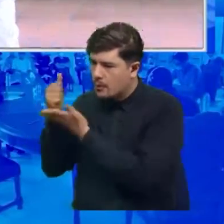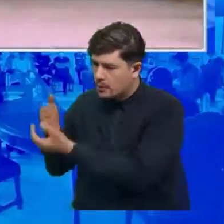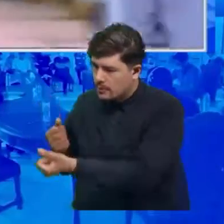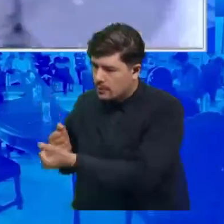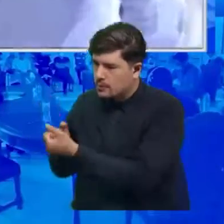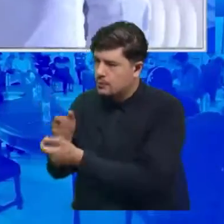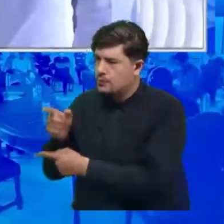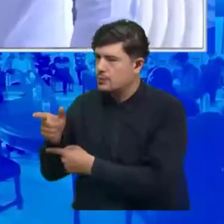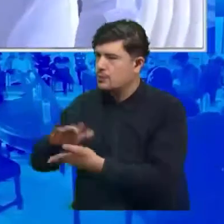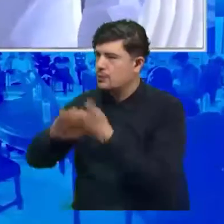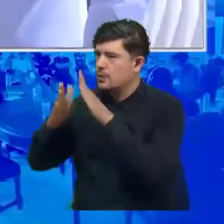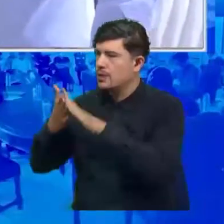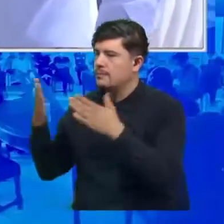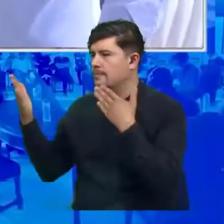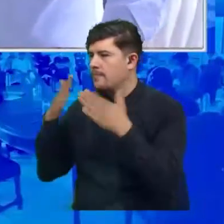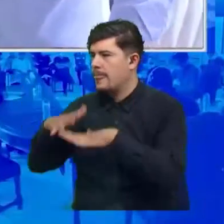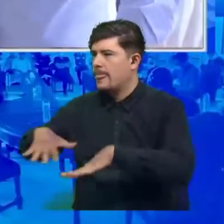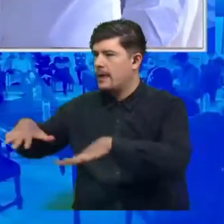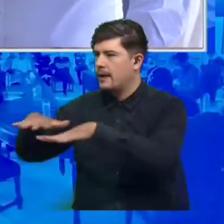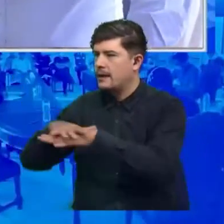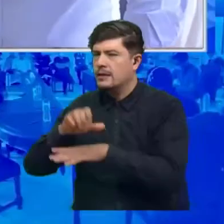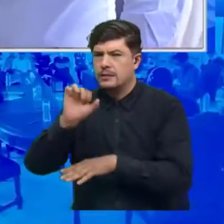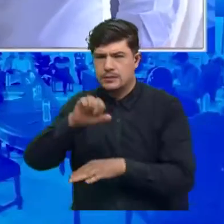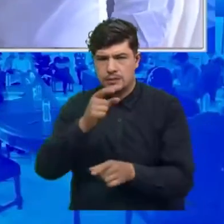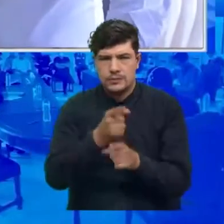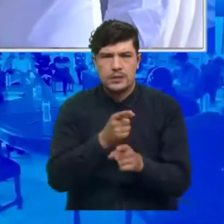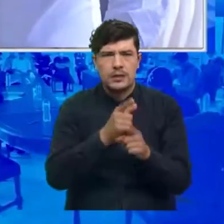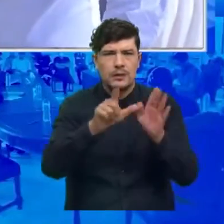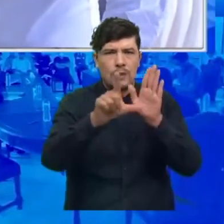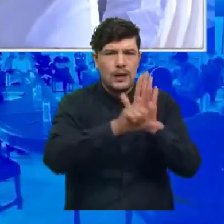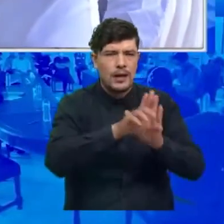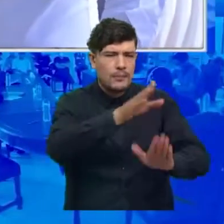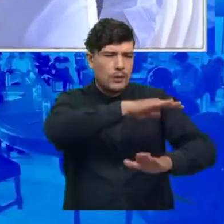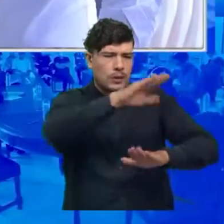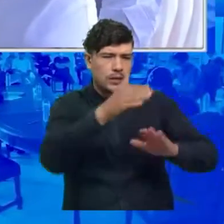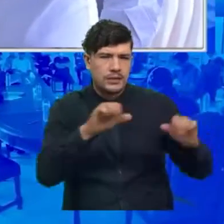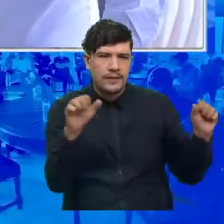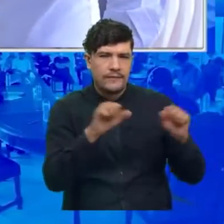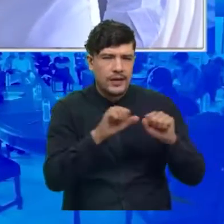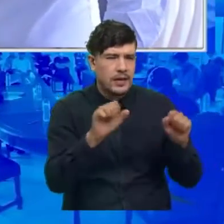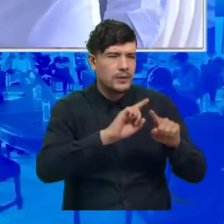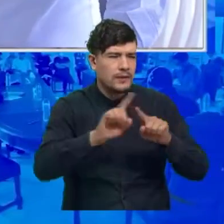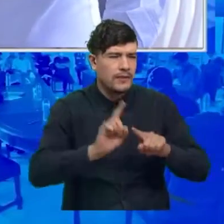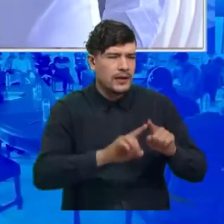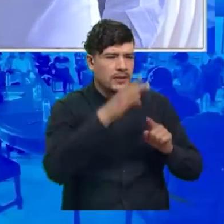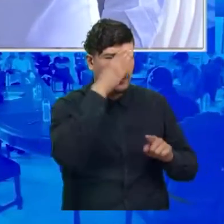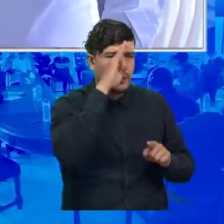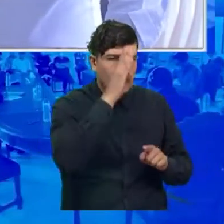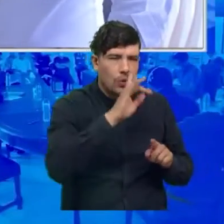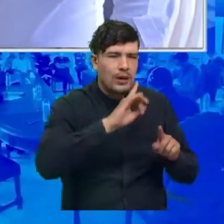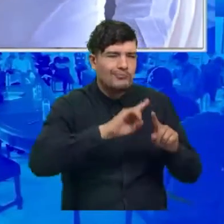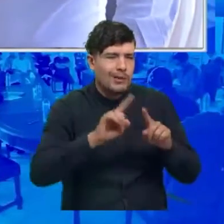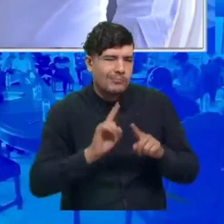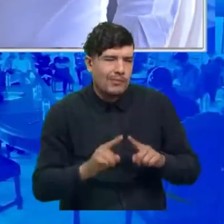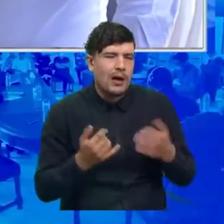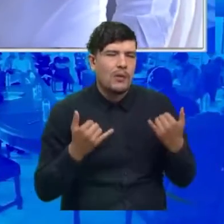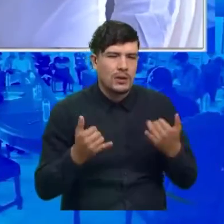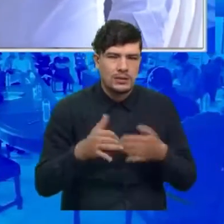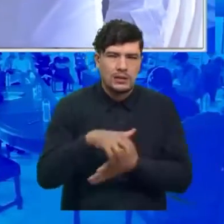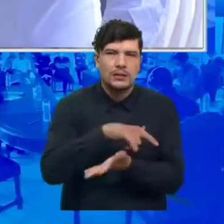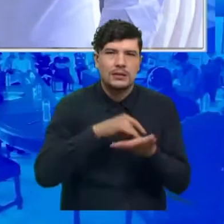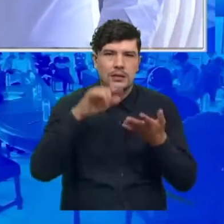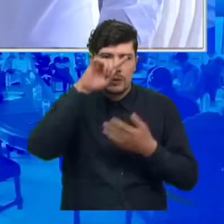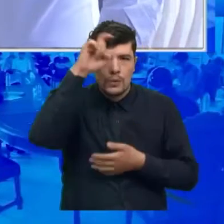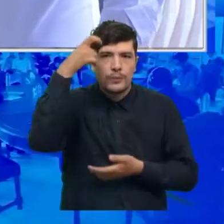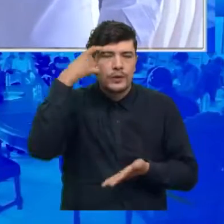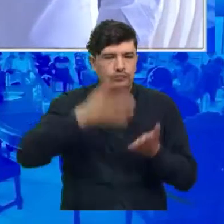que seguir trabajando porque la ley de páramos toda la incertidumbre e inquietud es que hay en todas esas poblaciones estamos trabajando así como el desarrollo